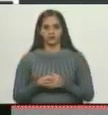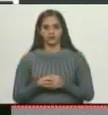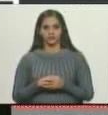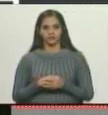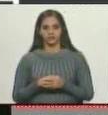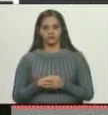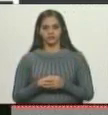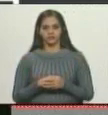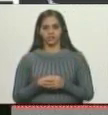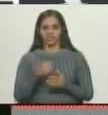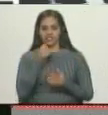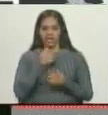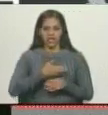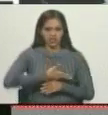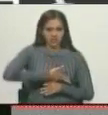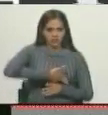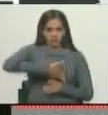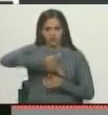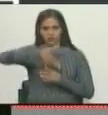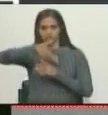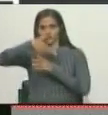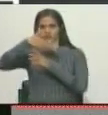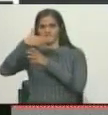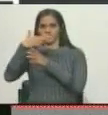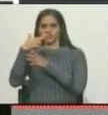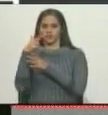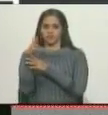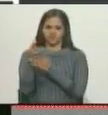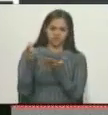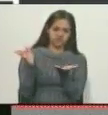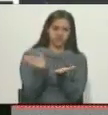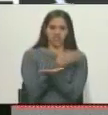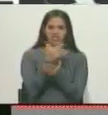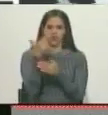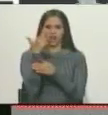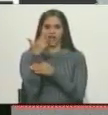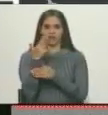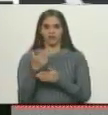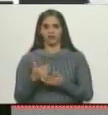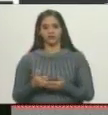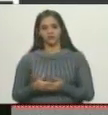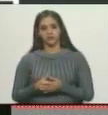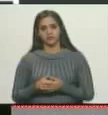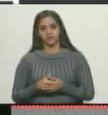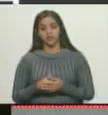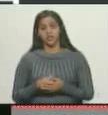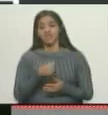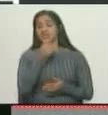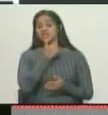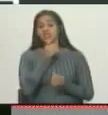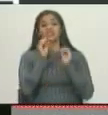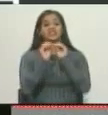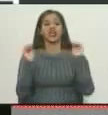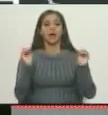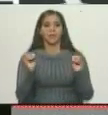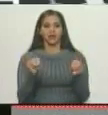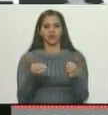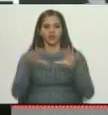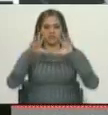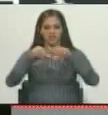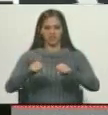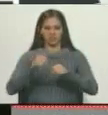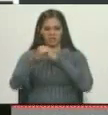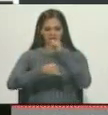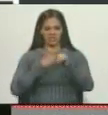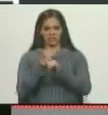quienes sacan armas para derrocarlo con armas, quienes llaman a una invasión extranjera.